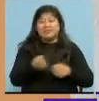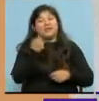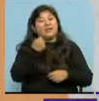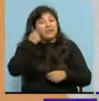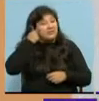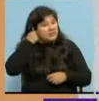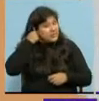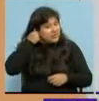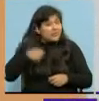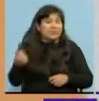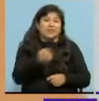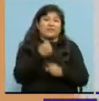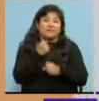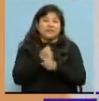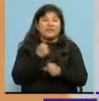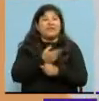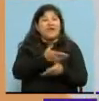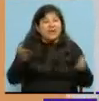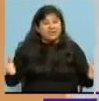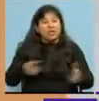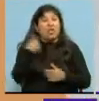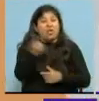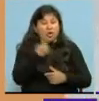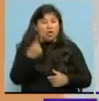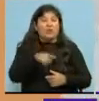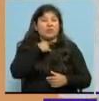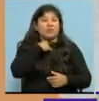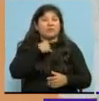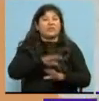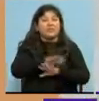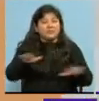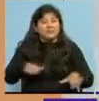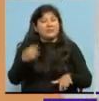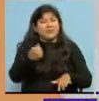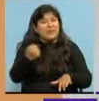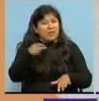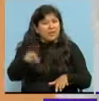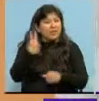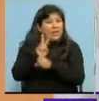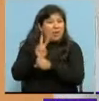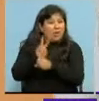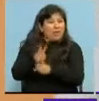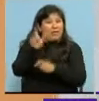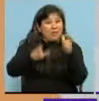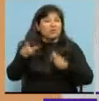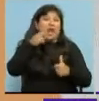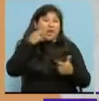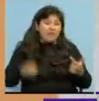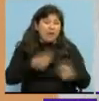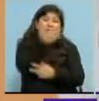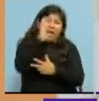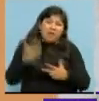biodiversidad y jujuy y una de las que tiene la mayor riqueza de biodiversidad y nuestro